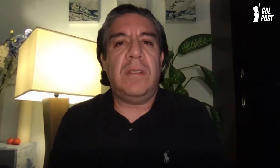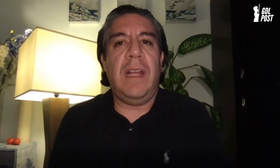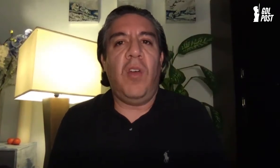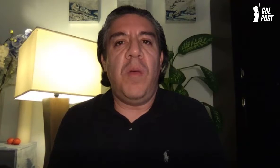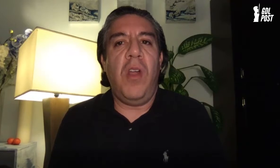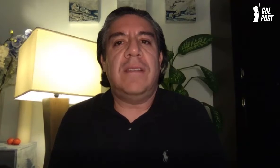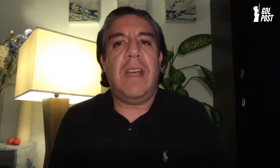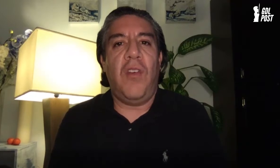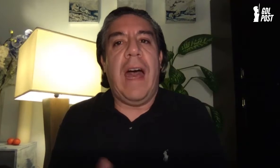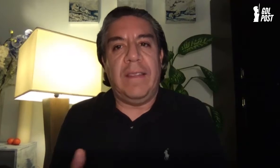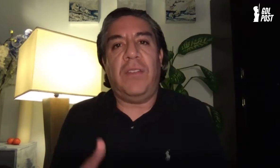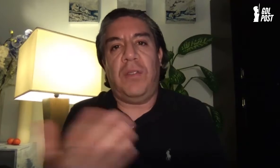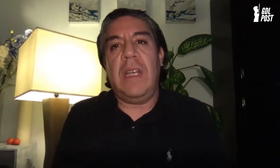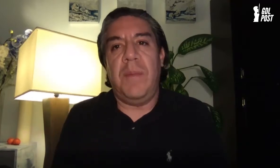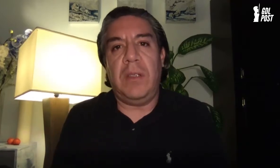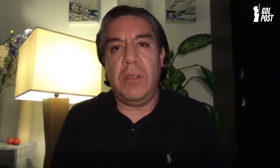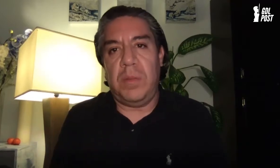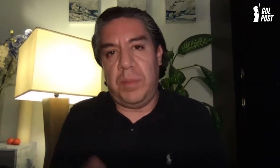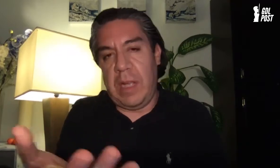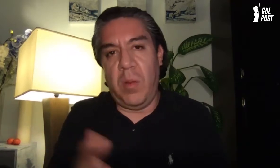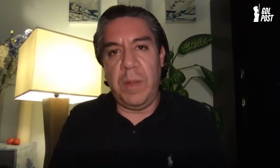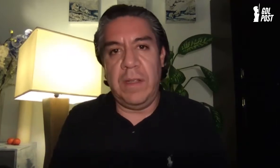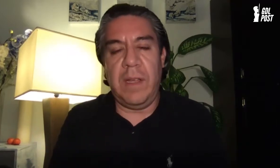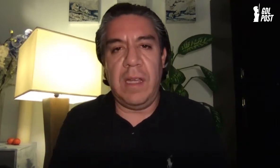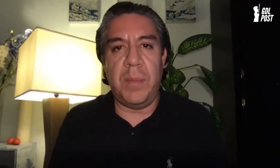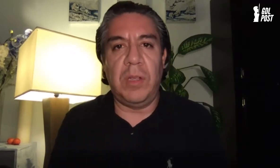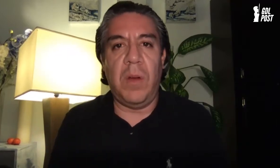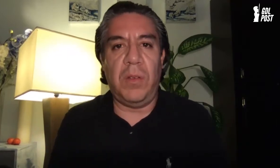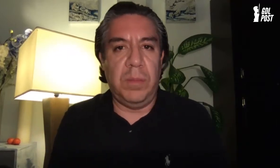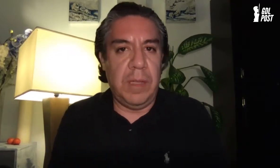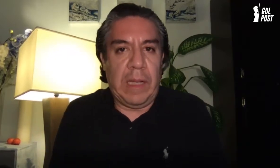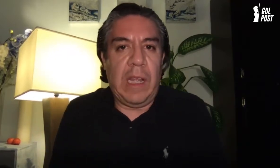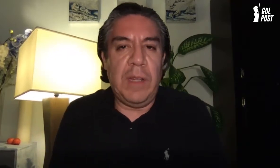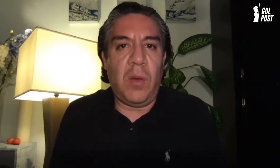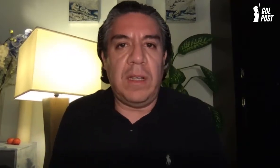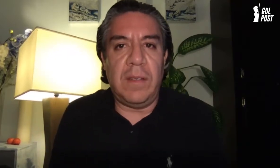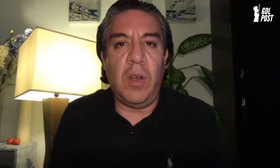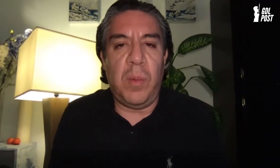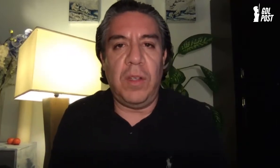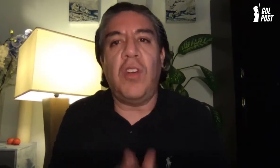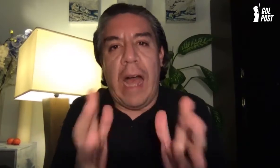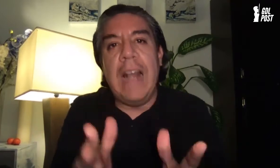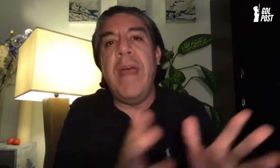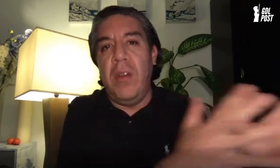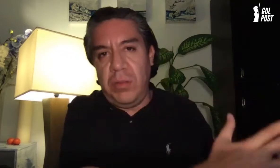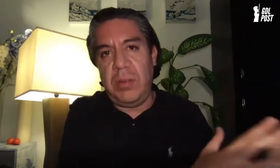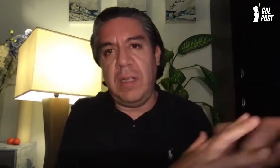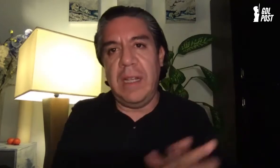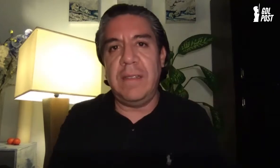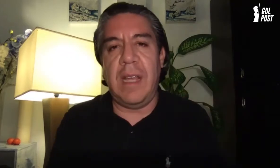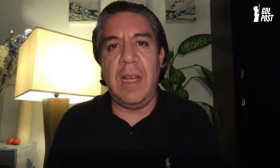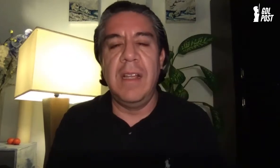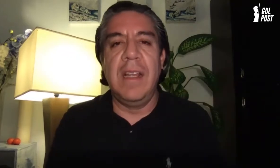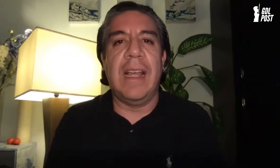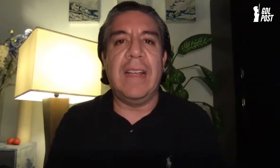jugar entonces el gobierno del Estado ante estos incrementos? Pues ya, como bien decía y apuntaba Orson, de prácticamente el 45%, al menos